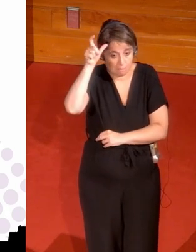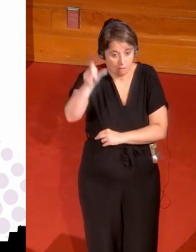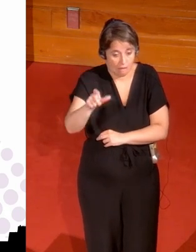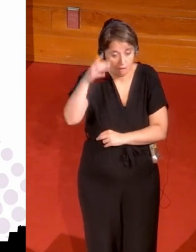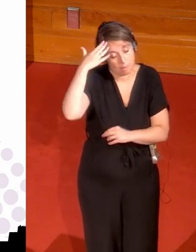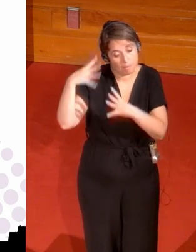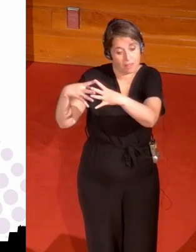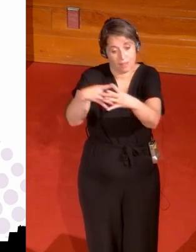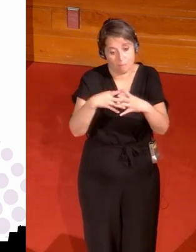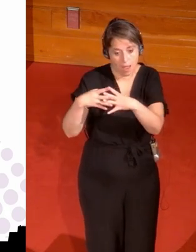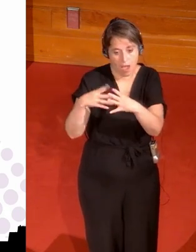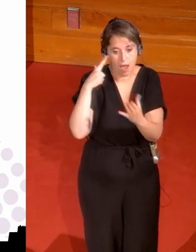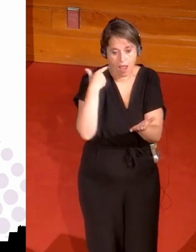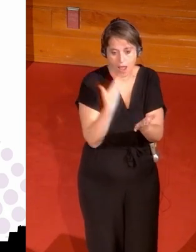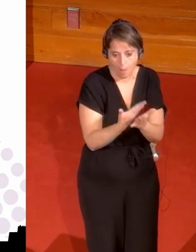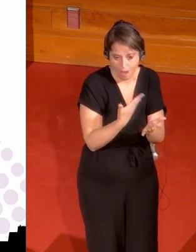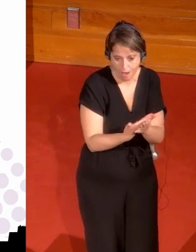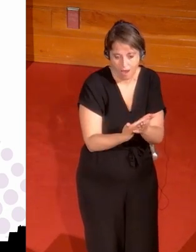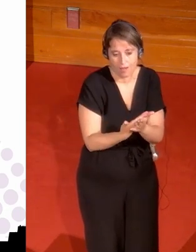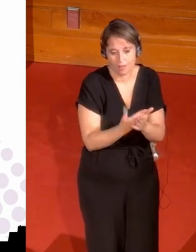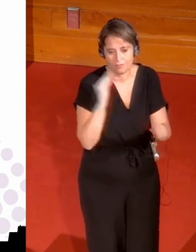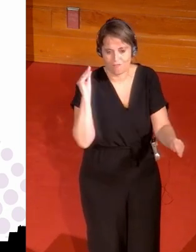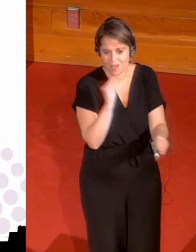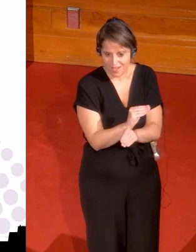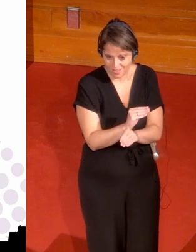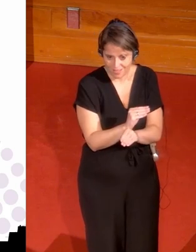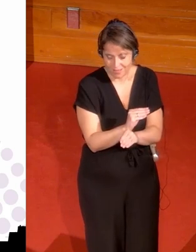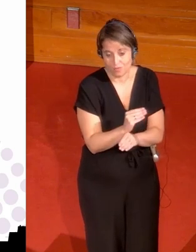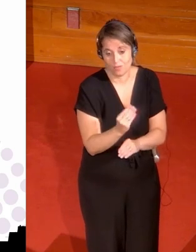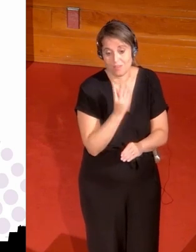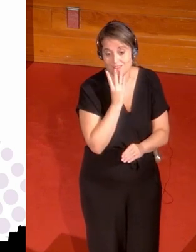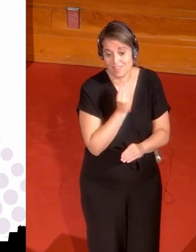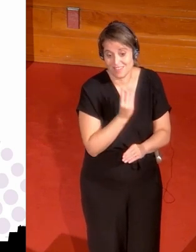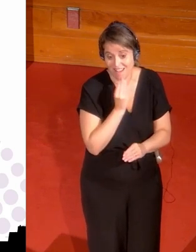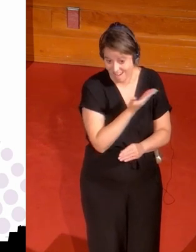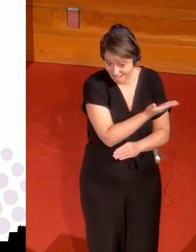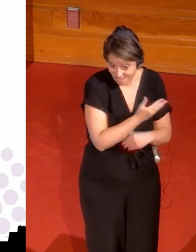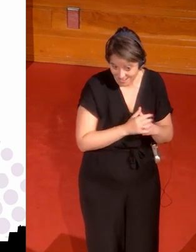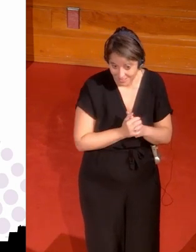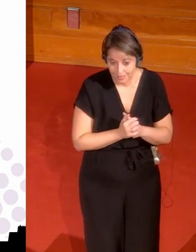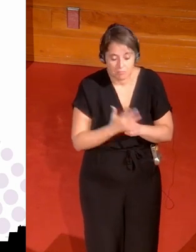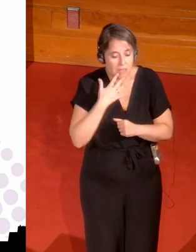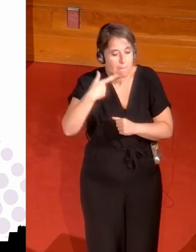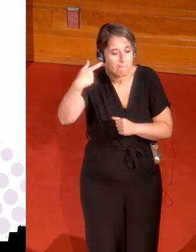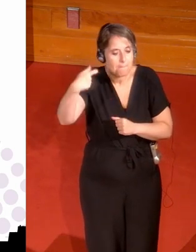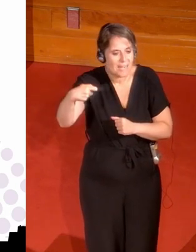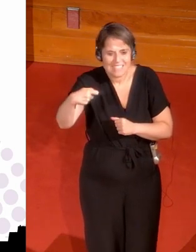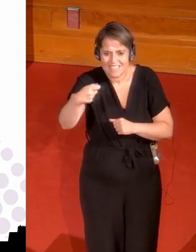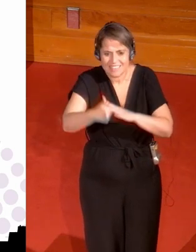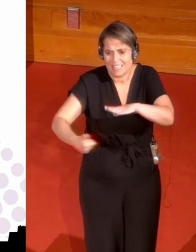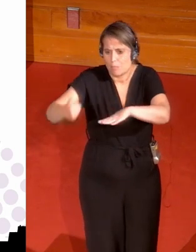principal avalador y el principal financiador de Israel y cualquier presidente que